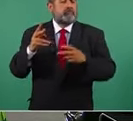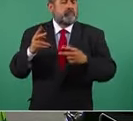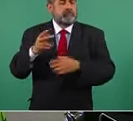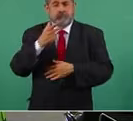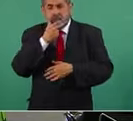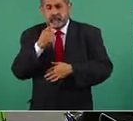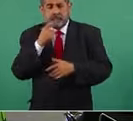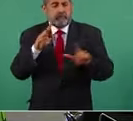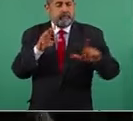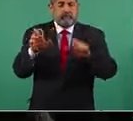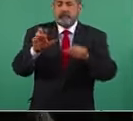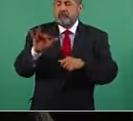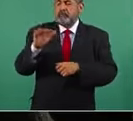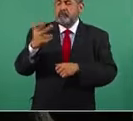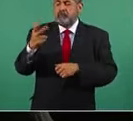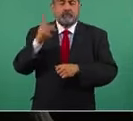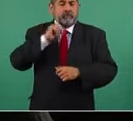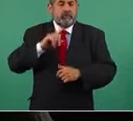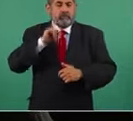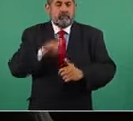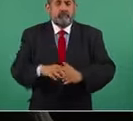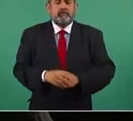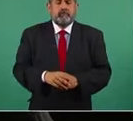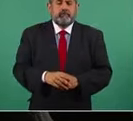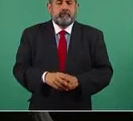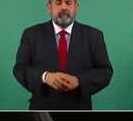758 mujeres. Adelante.